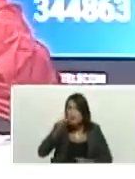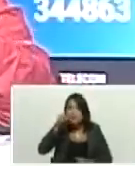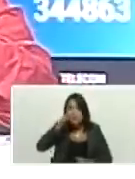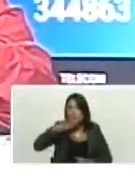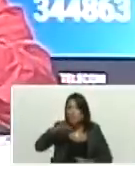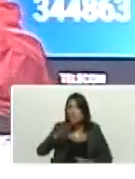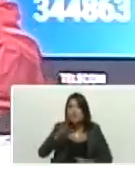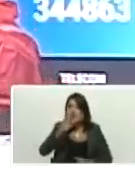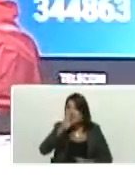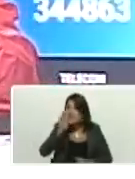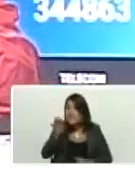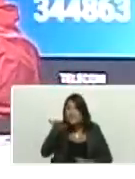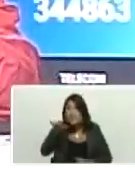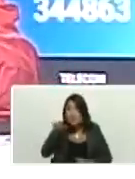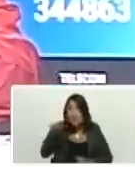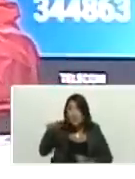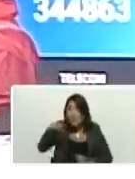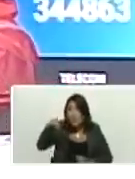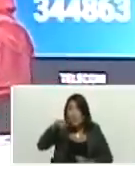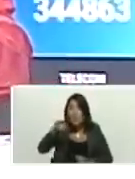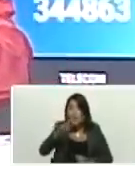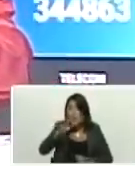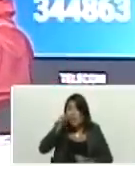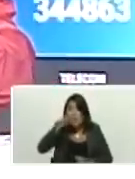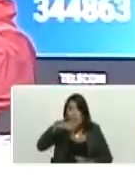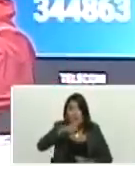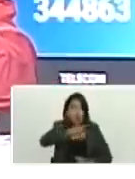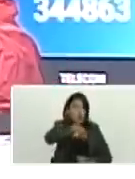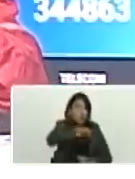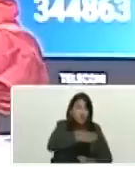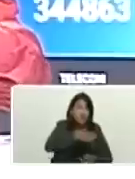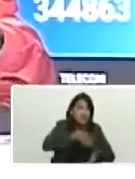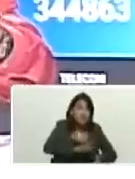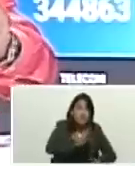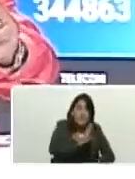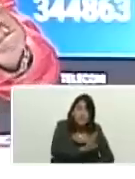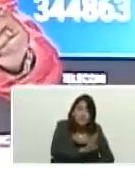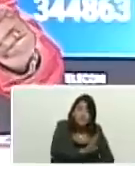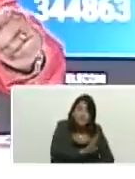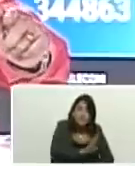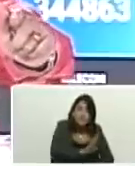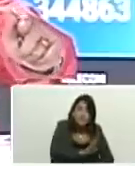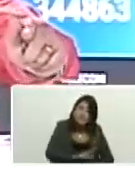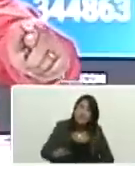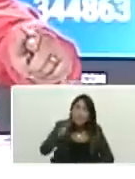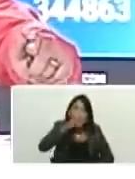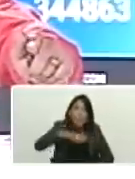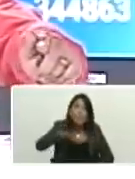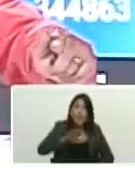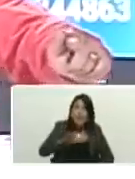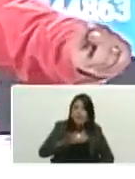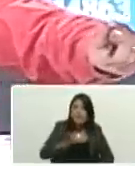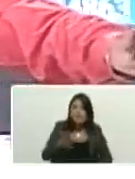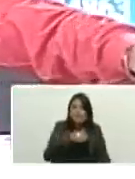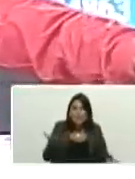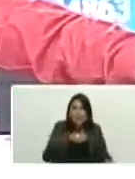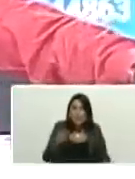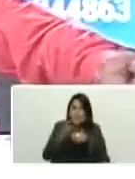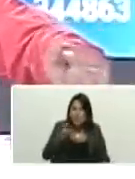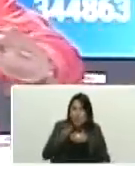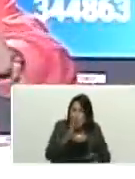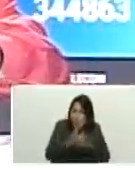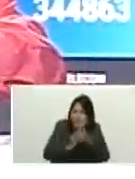la mujer de a pie. De ahí venimos nosotros y no se nos puede olvidar nunca, de las catacumbas, del hombre humilde, de la